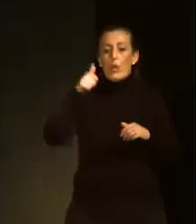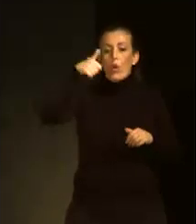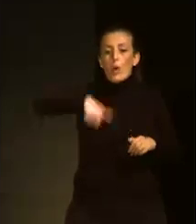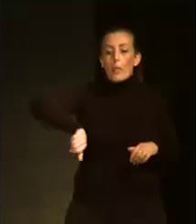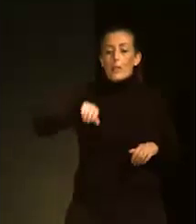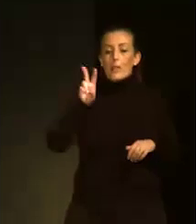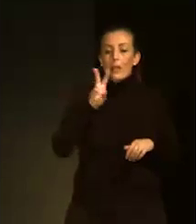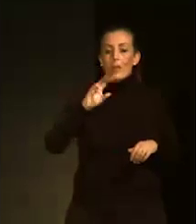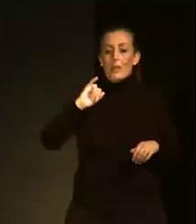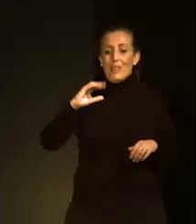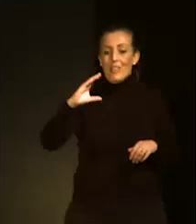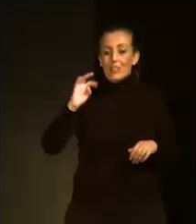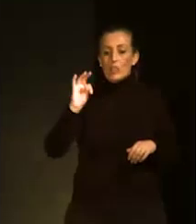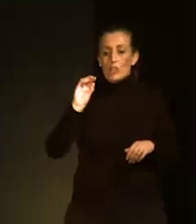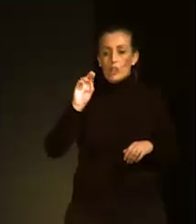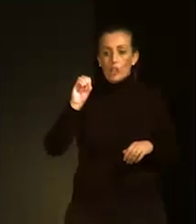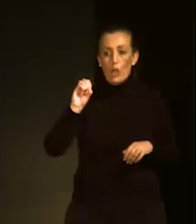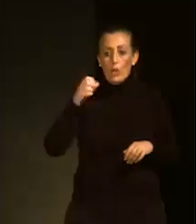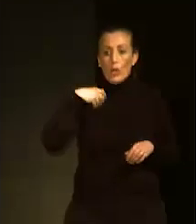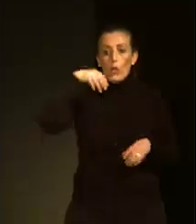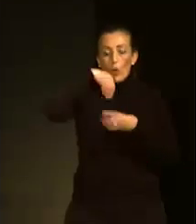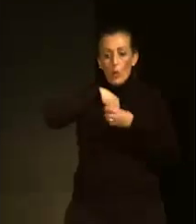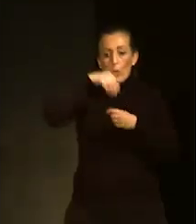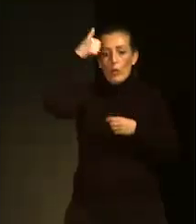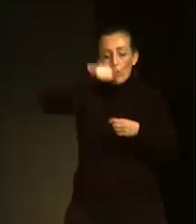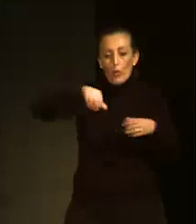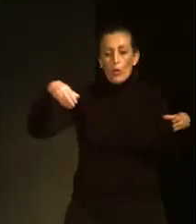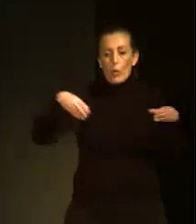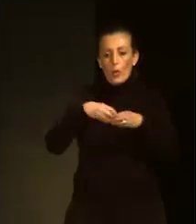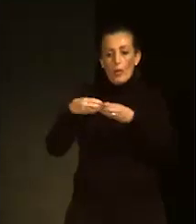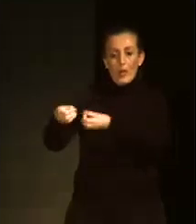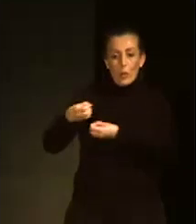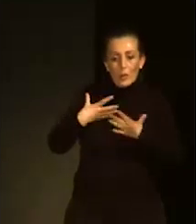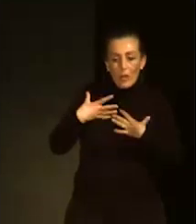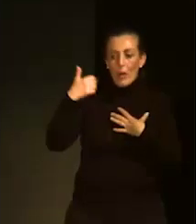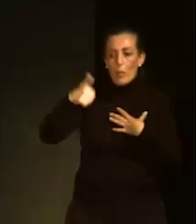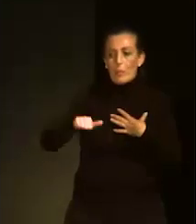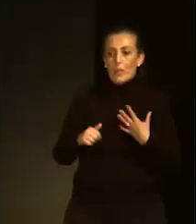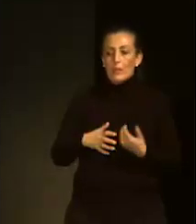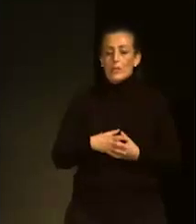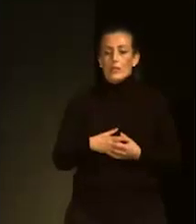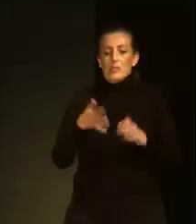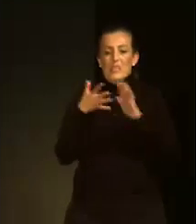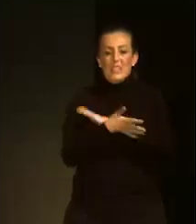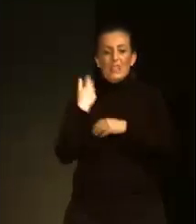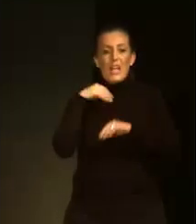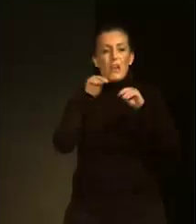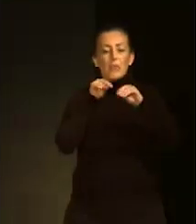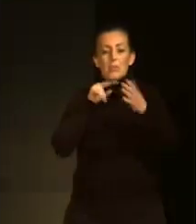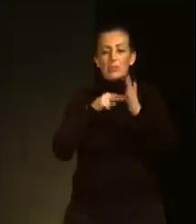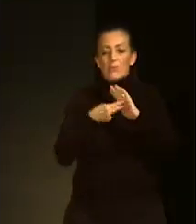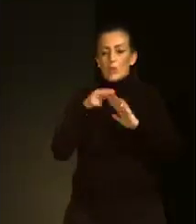uno de los integrantes del colectivo me comentaba no es una formación técnica